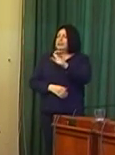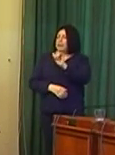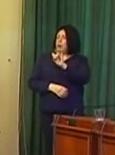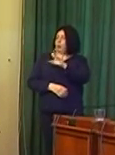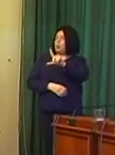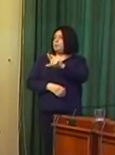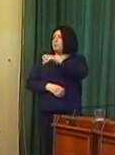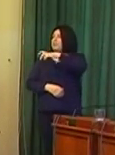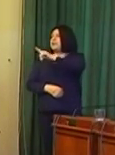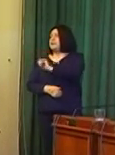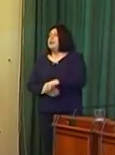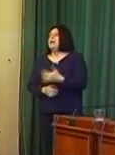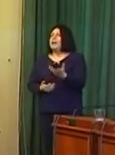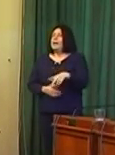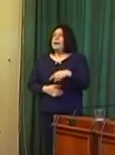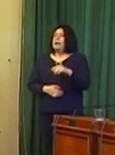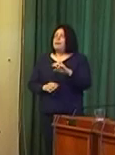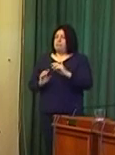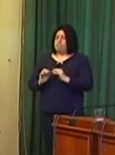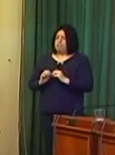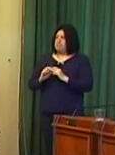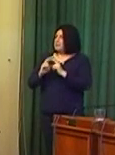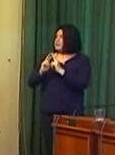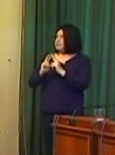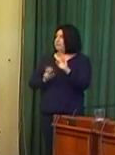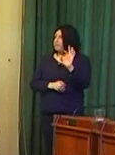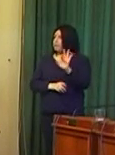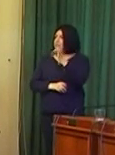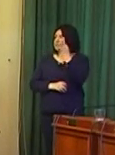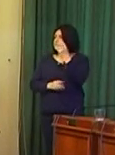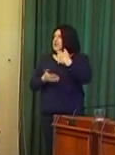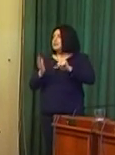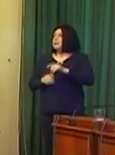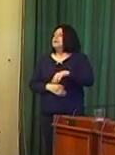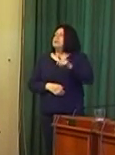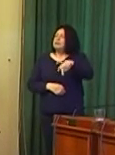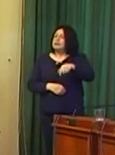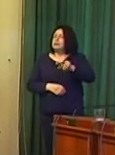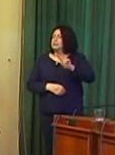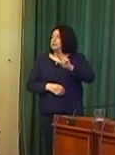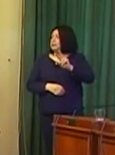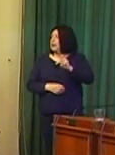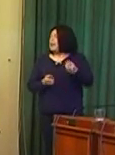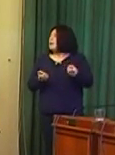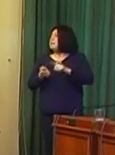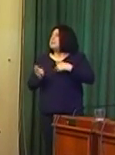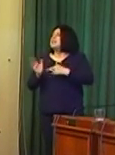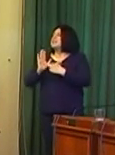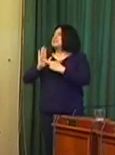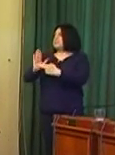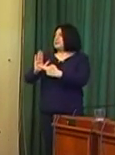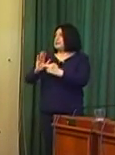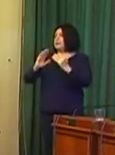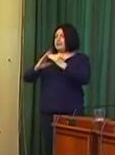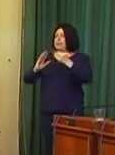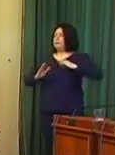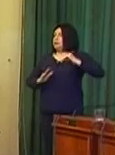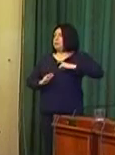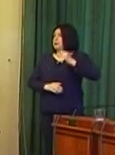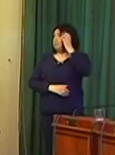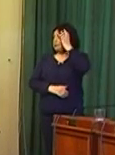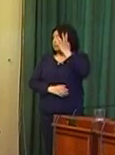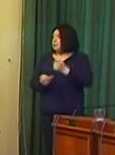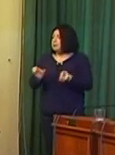de París, Francia, del 25 al 28 de octubre del 2016, inclusive, a fin que representación de la Municipalidad de